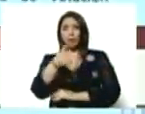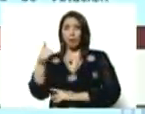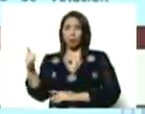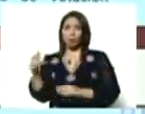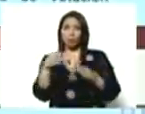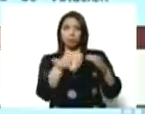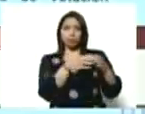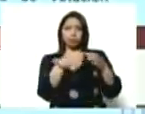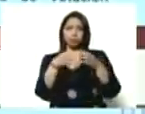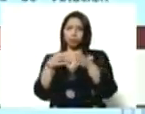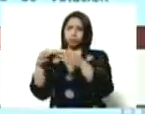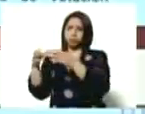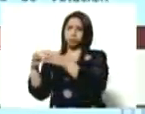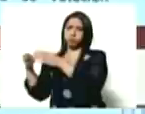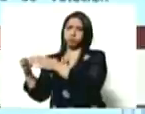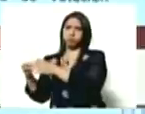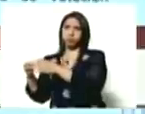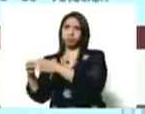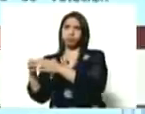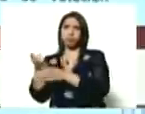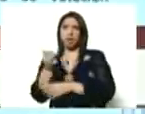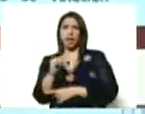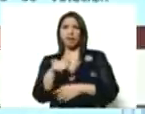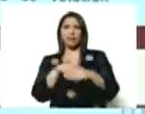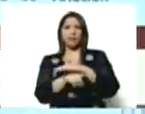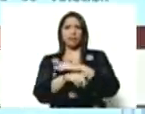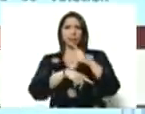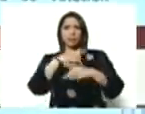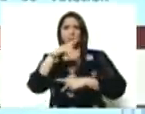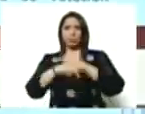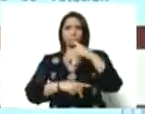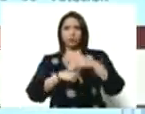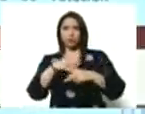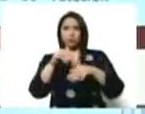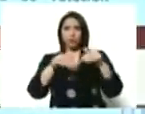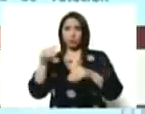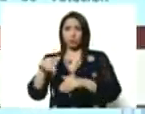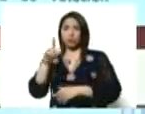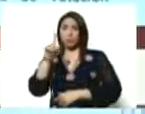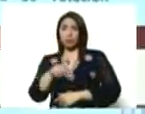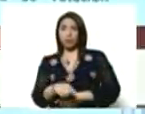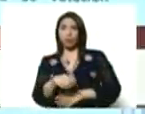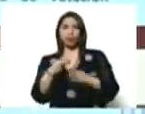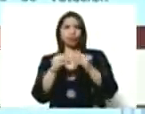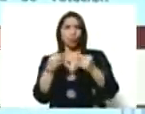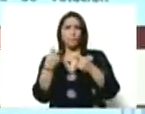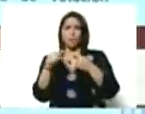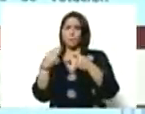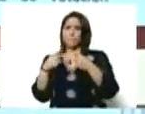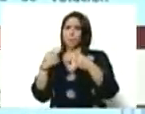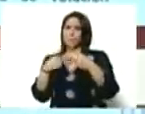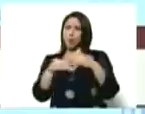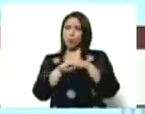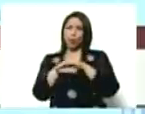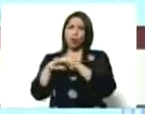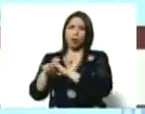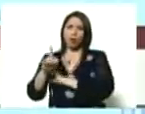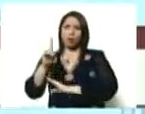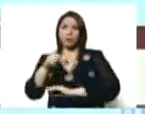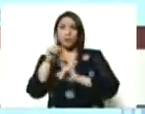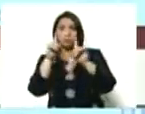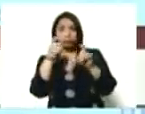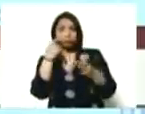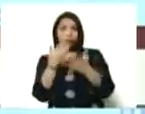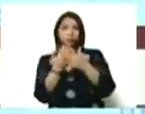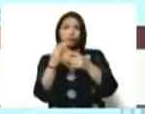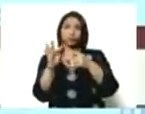componentes que conforman la plataforma electoral, a nivel de redes, base de datos, aplicaciones y toda la capa de almacenamiento. Probar la funcionalidad